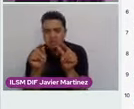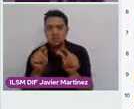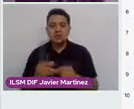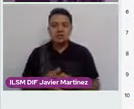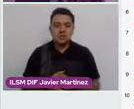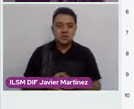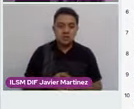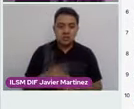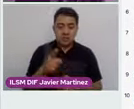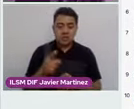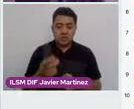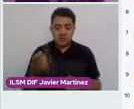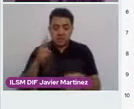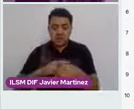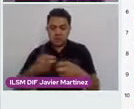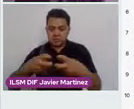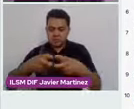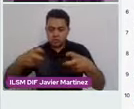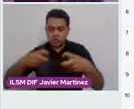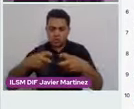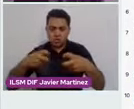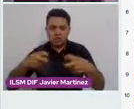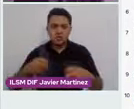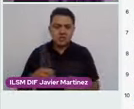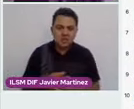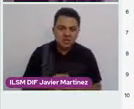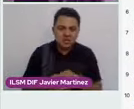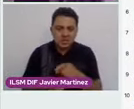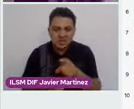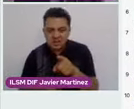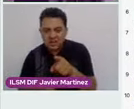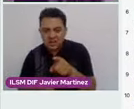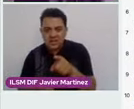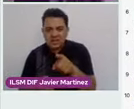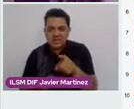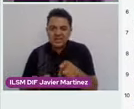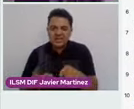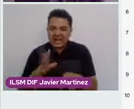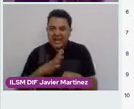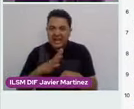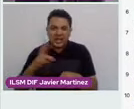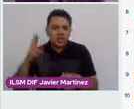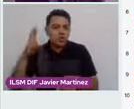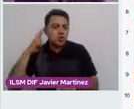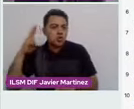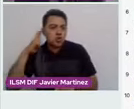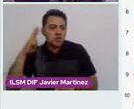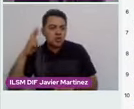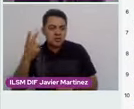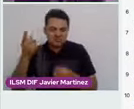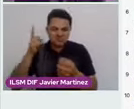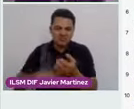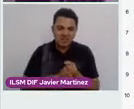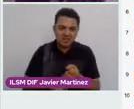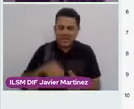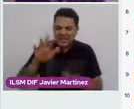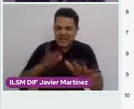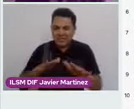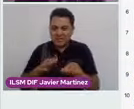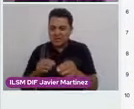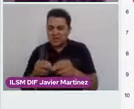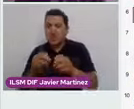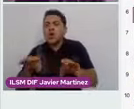tienen músculos, tienen tendones, y hay ruidos fisiológicos de acomodación. Es decir, esta contracción de estos